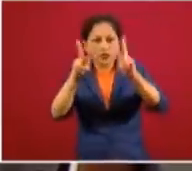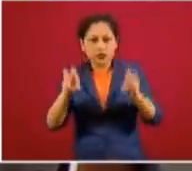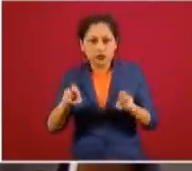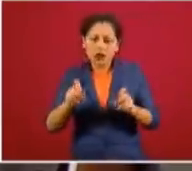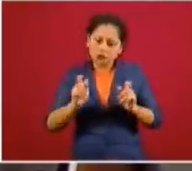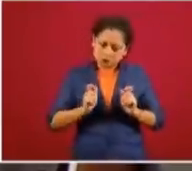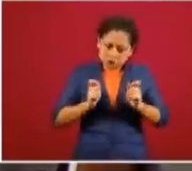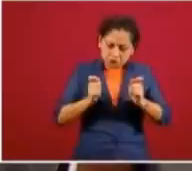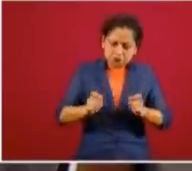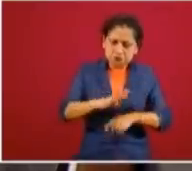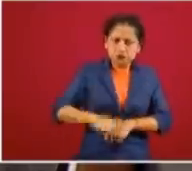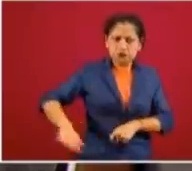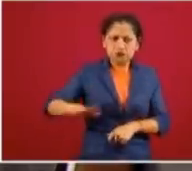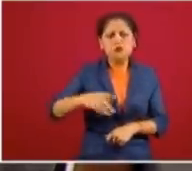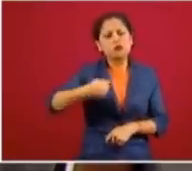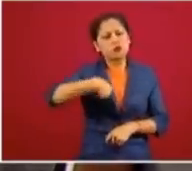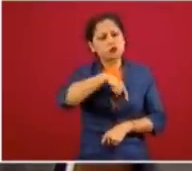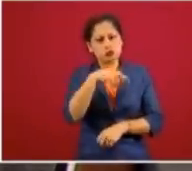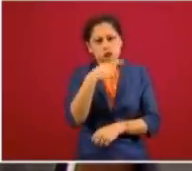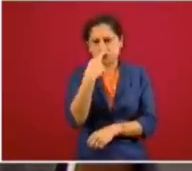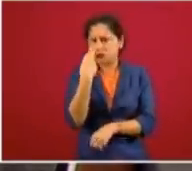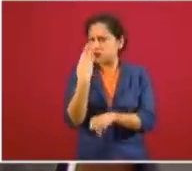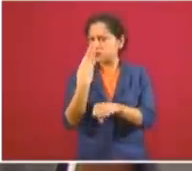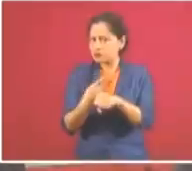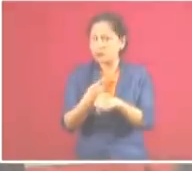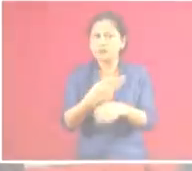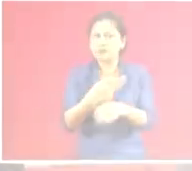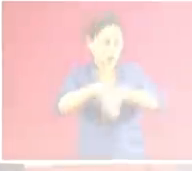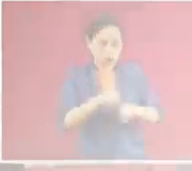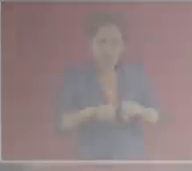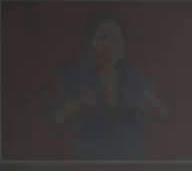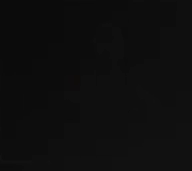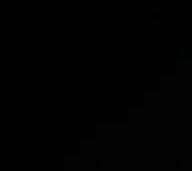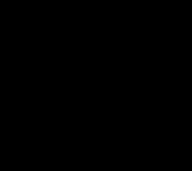responsabilidad, que todos actuemos con responsabilidad. Entonces, vamos a escuchar a Hugo.